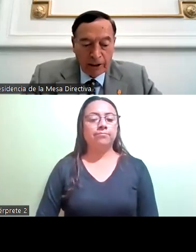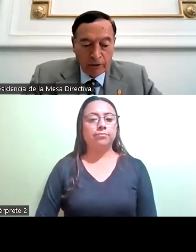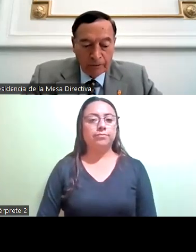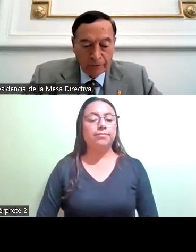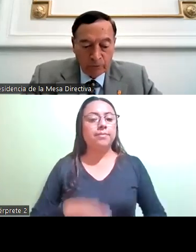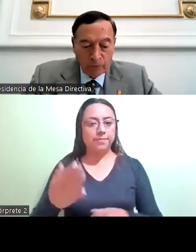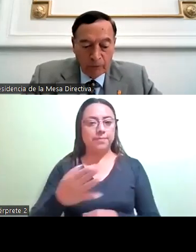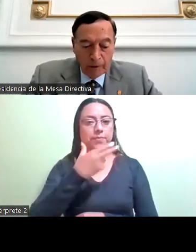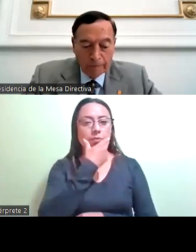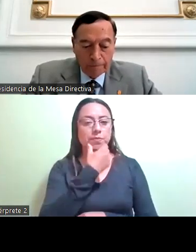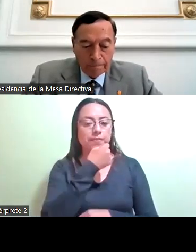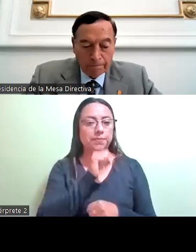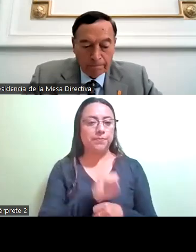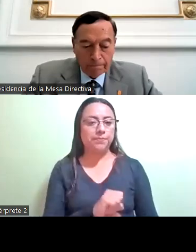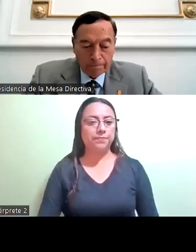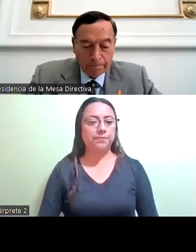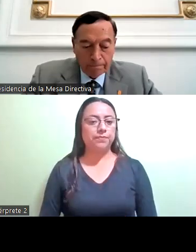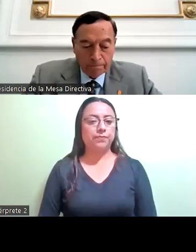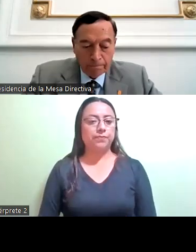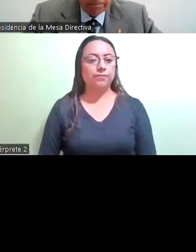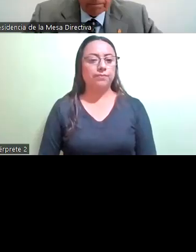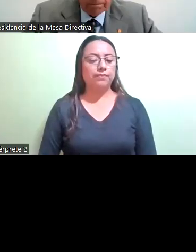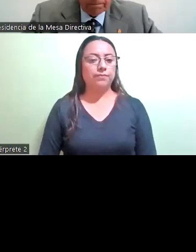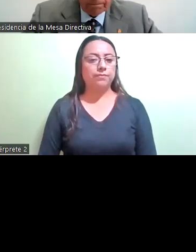Adelante, secretario.